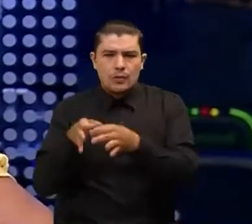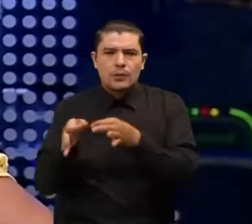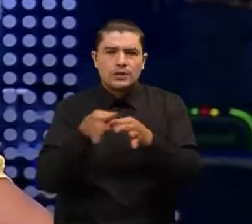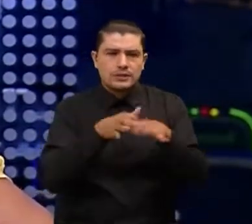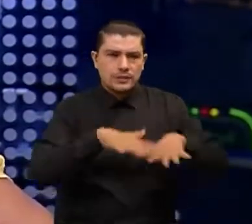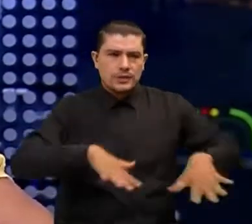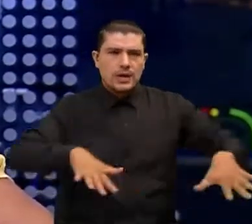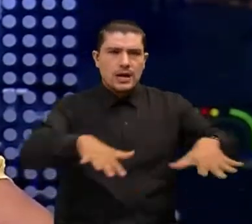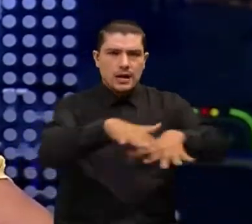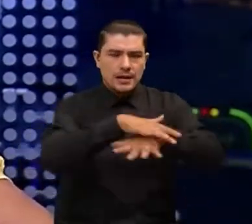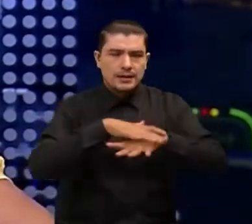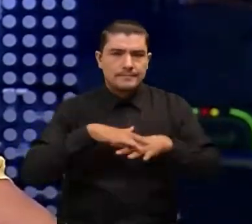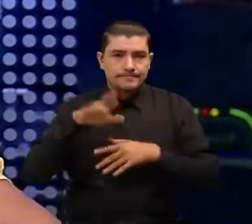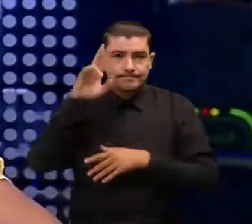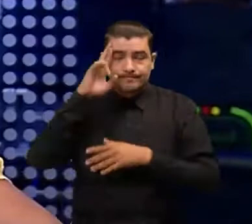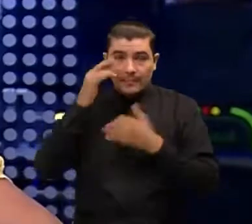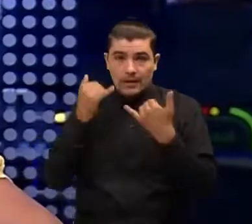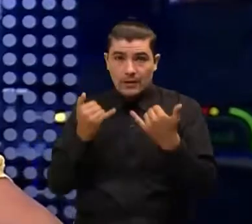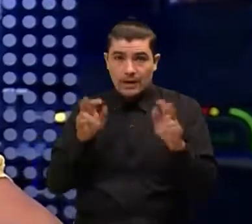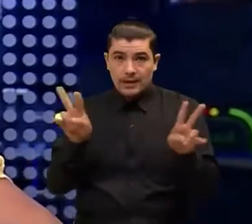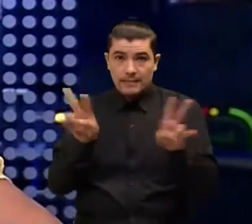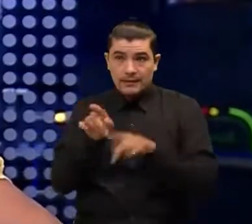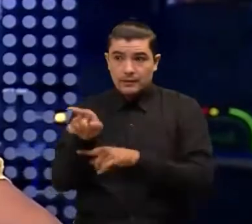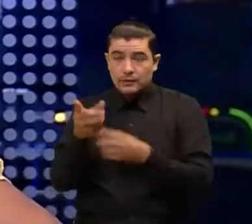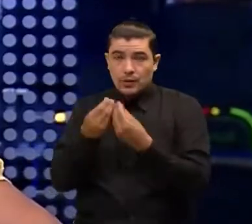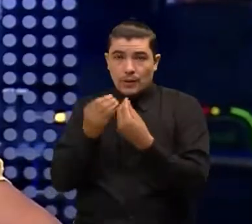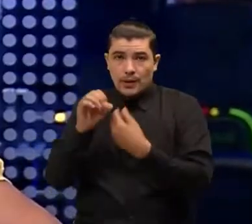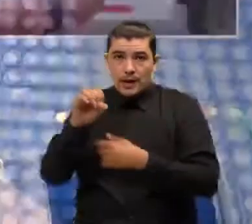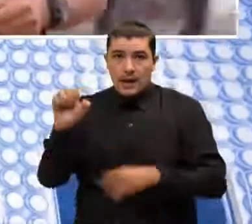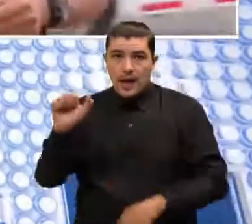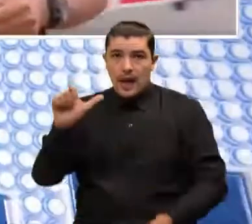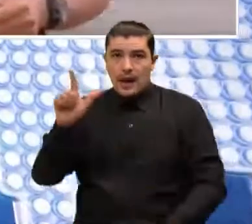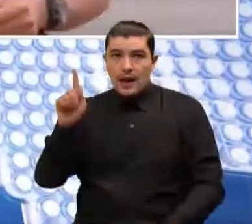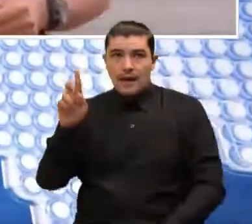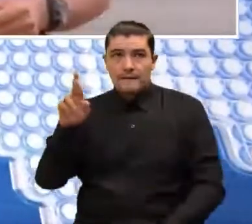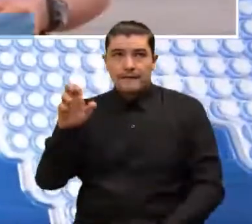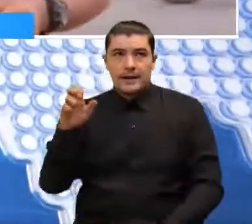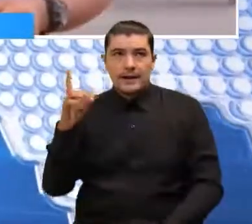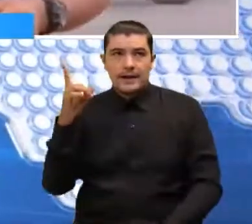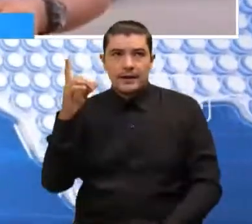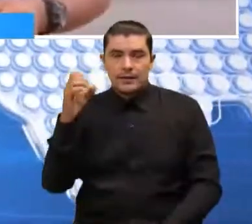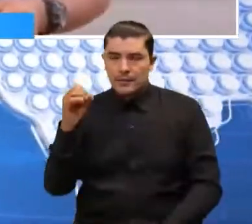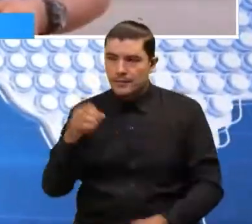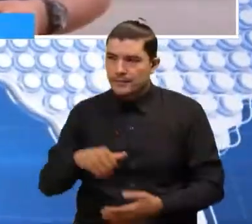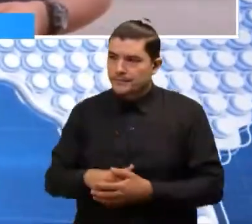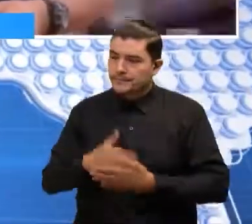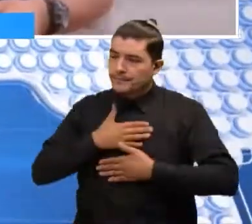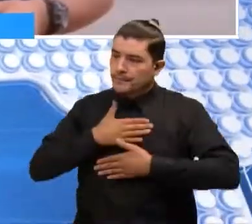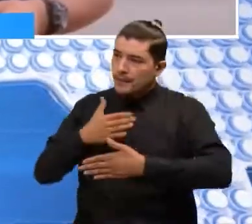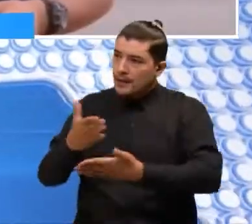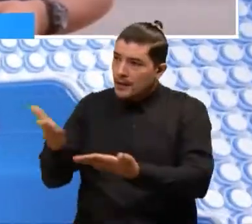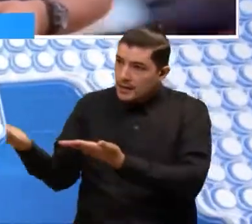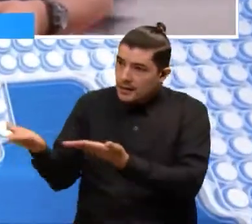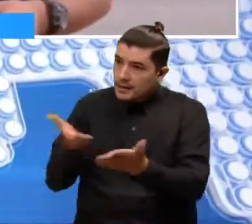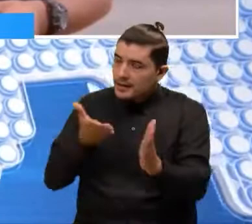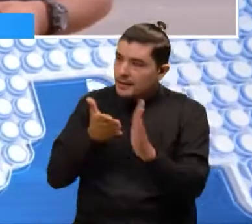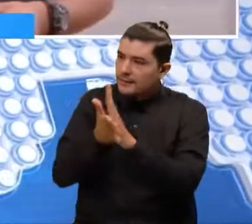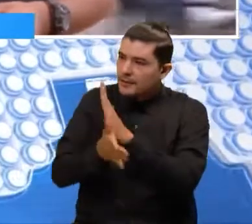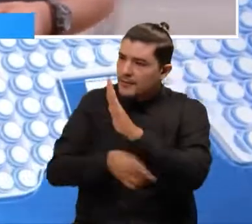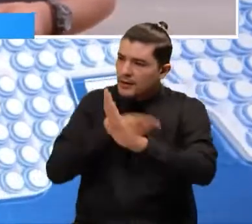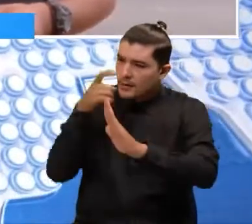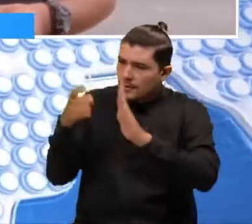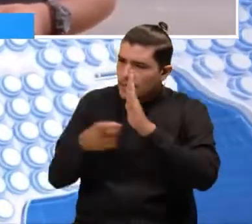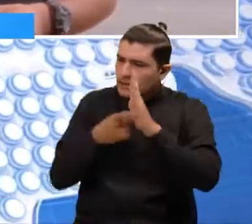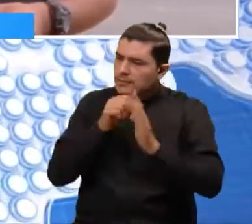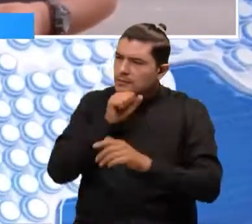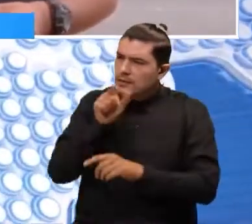área metropolitana. Allí en vivo está nuestro compañero Alfredo Pérez Durán y lo saludamos porque nos tiene detalles alrededor de cómo se